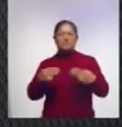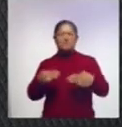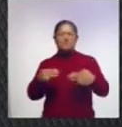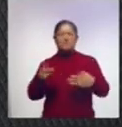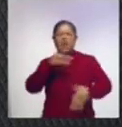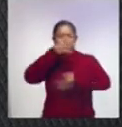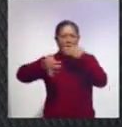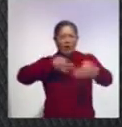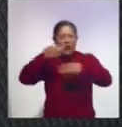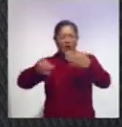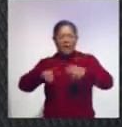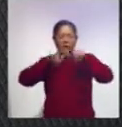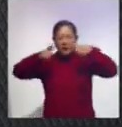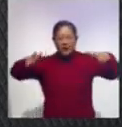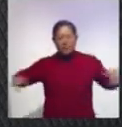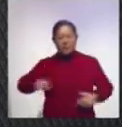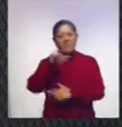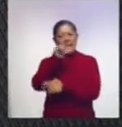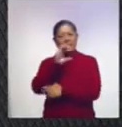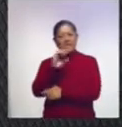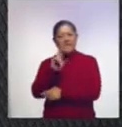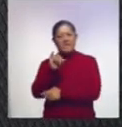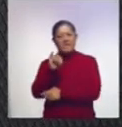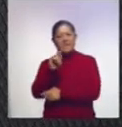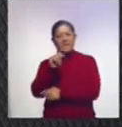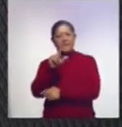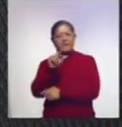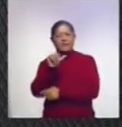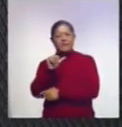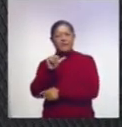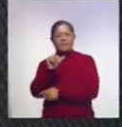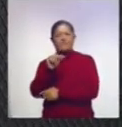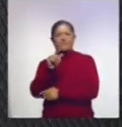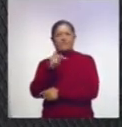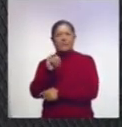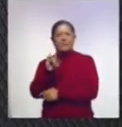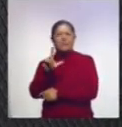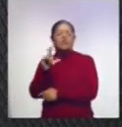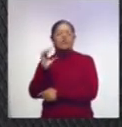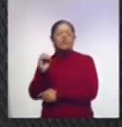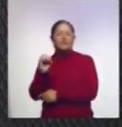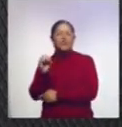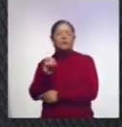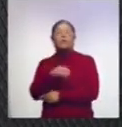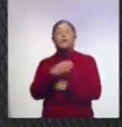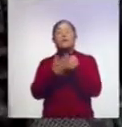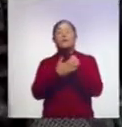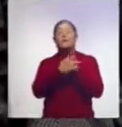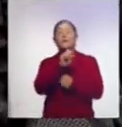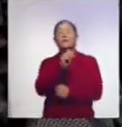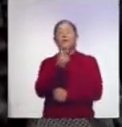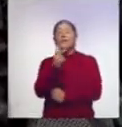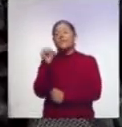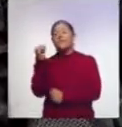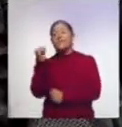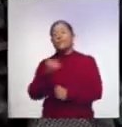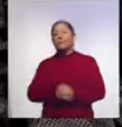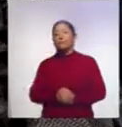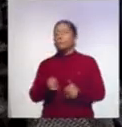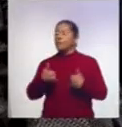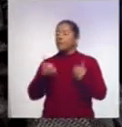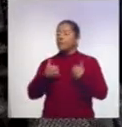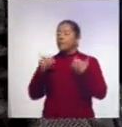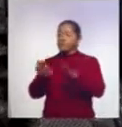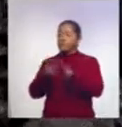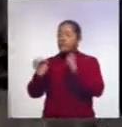Laguna de Acuitlapilco este próximo 22 de septiembre. Jóvenes, ¿cómo están? Buenas tardes, bienvenidos.